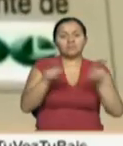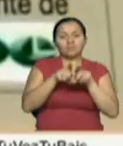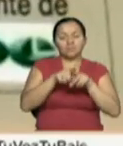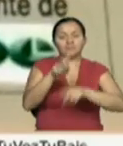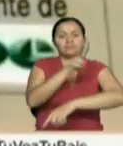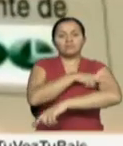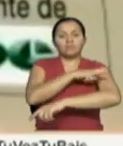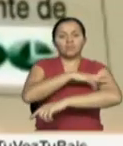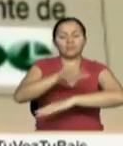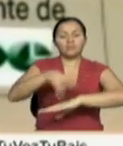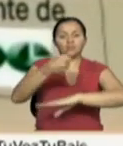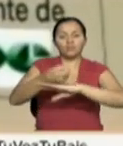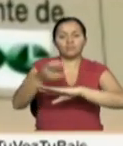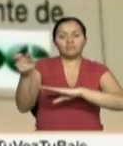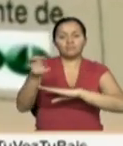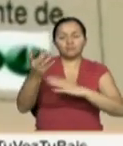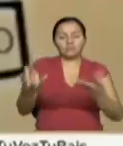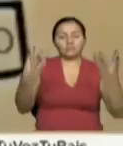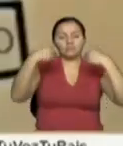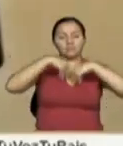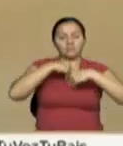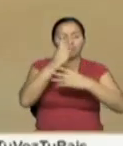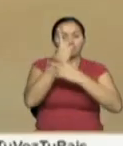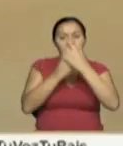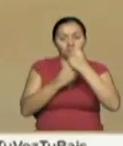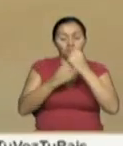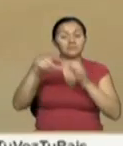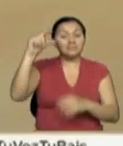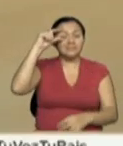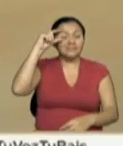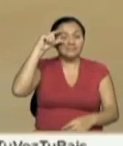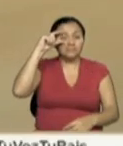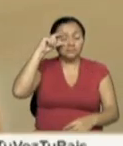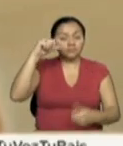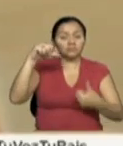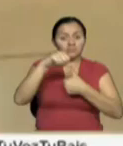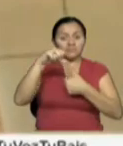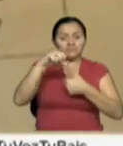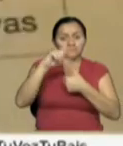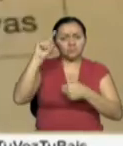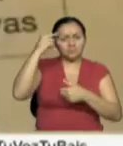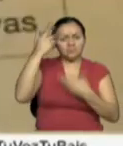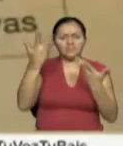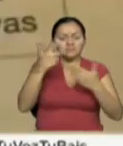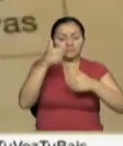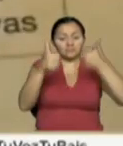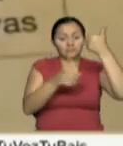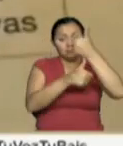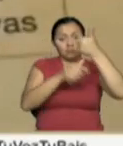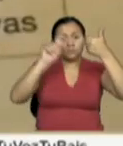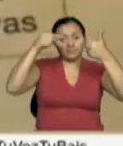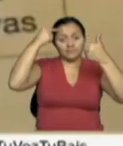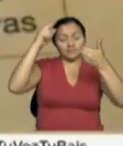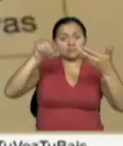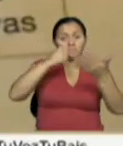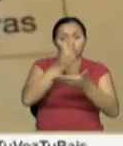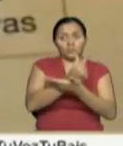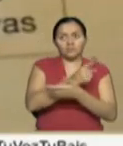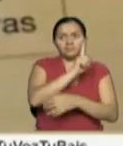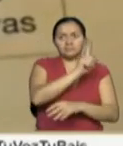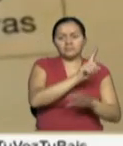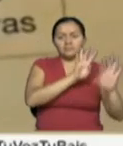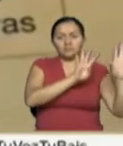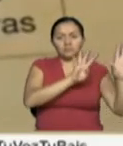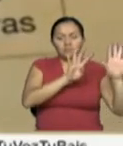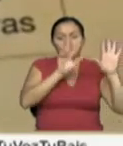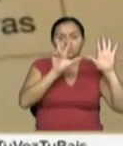en la Junta Monetaria en representación de los bancos privados. Lasso, en el gobierno de Yamil Maguad, fue gobernador de la provincia del Guayas entre los años